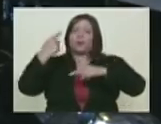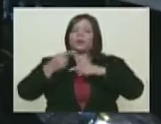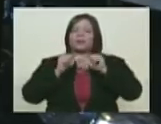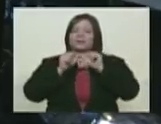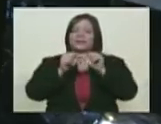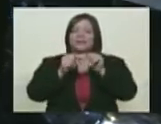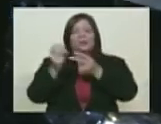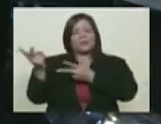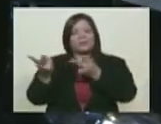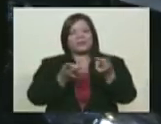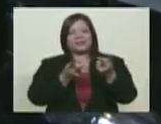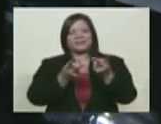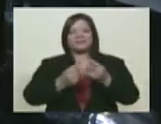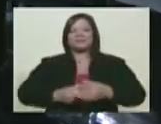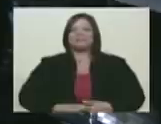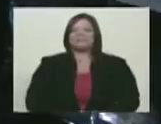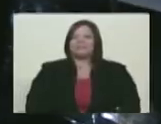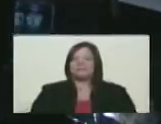con nuestro invitado.